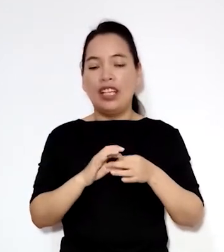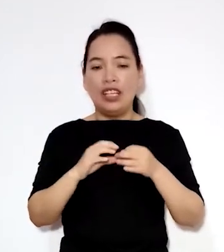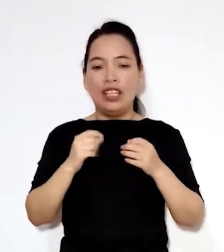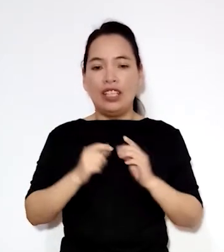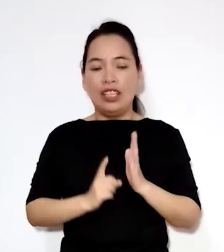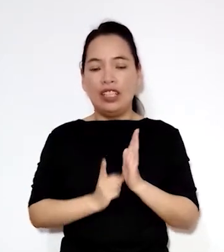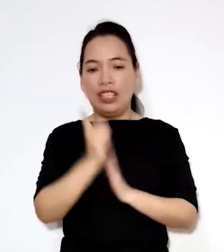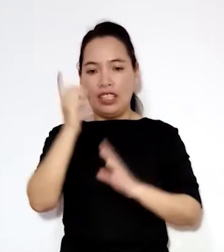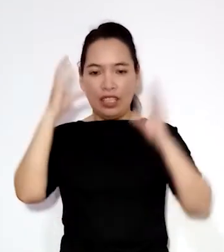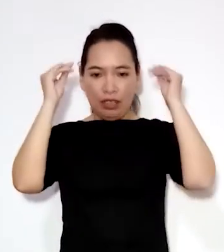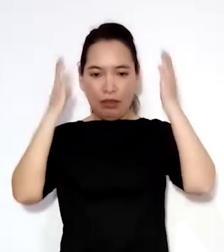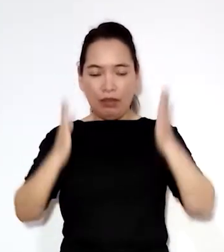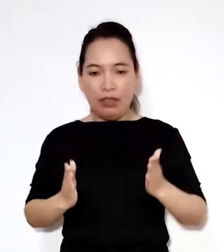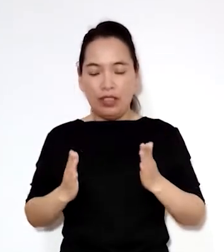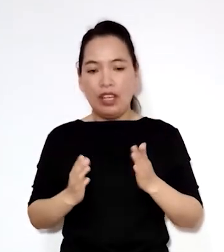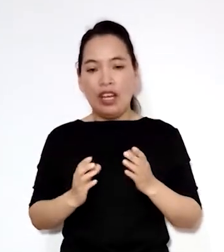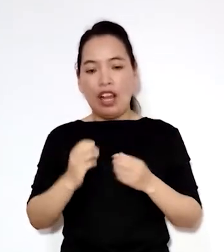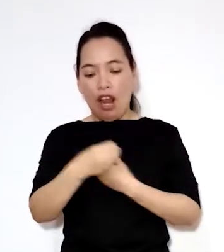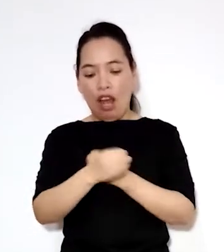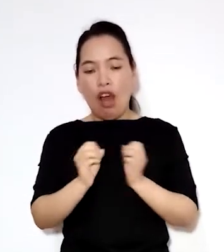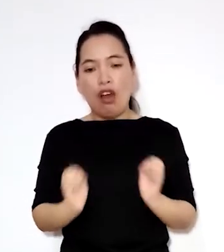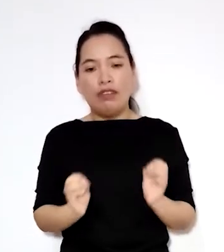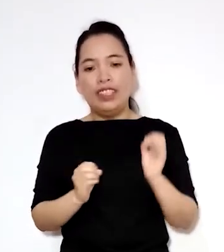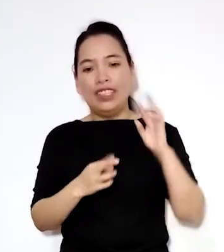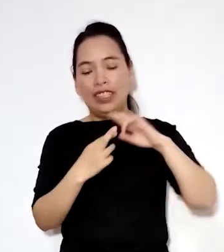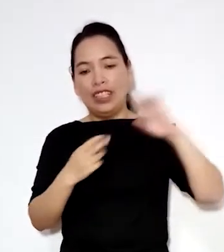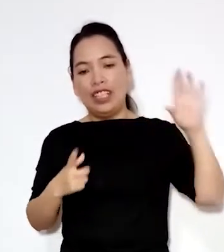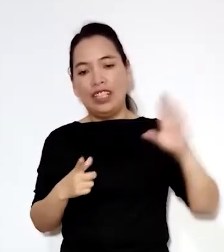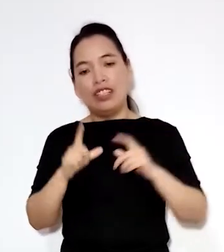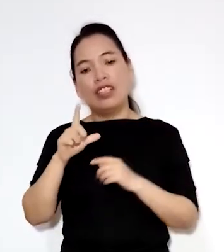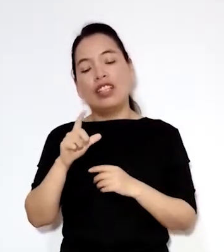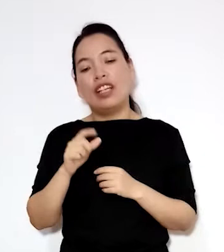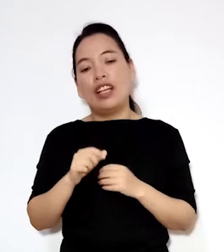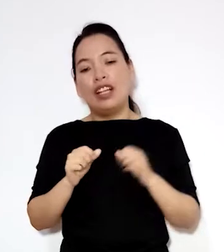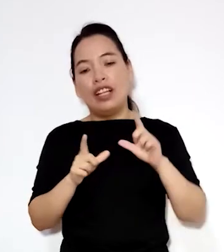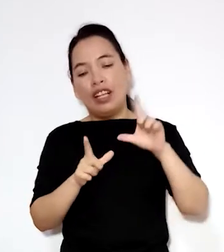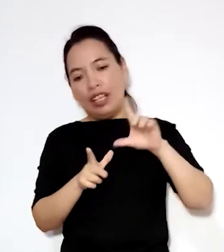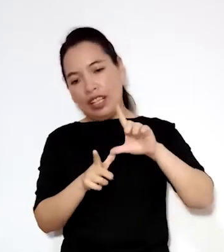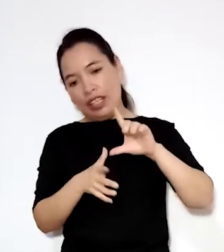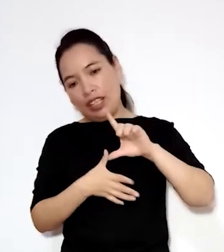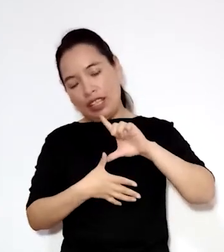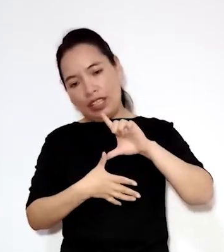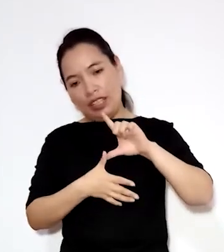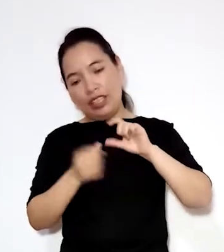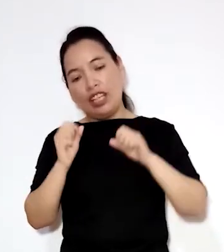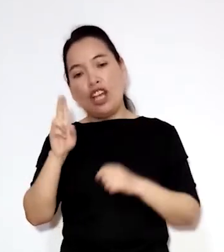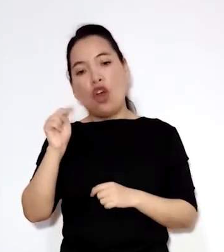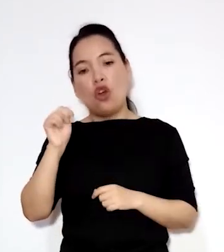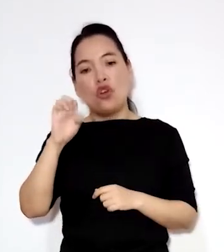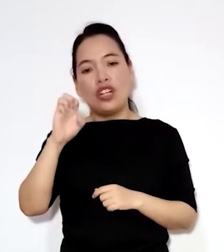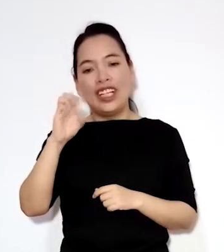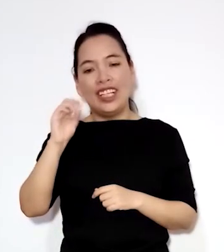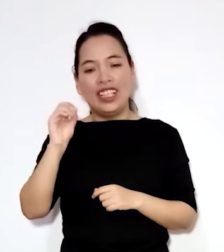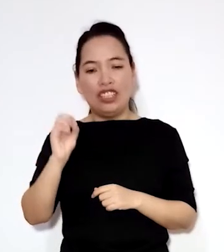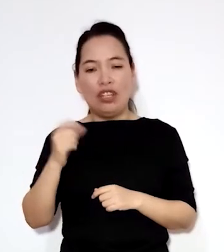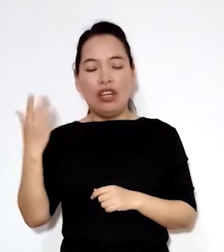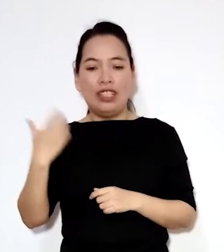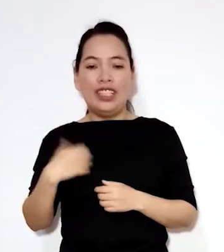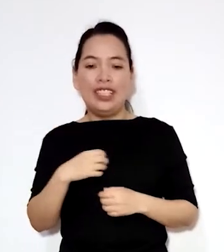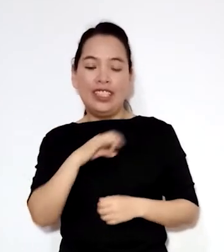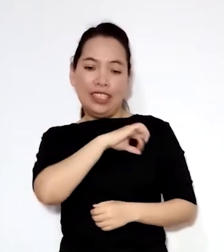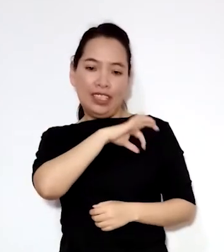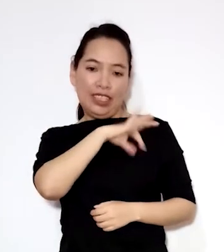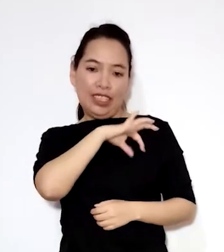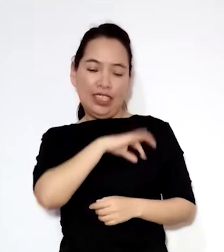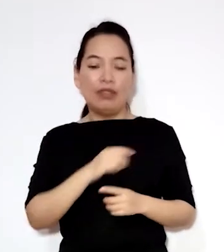Argentina. Tenemos también a Carlos Vargas Tames. Carlos es el jefe de la Unidad